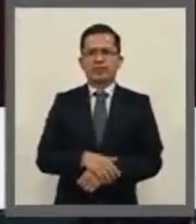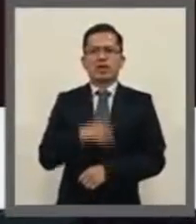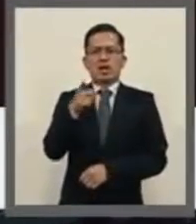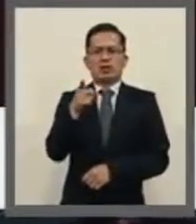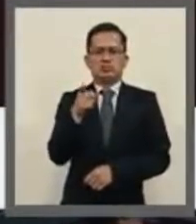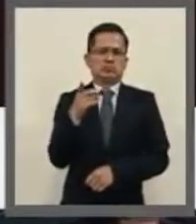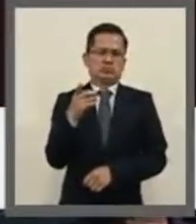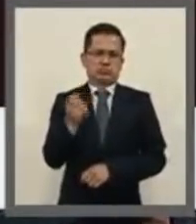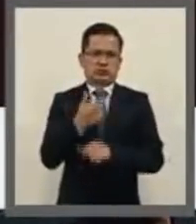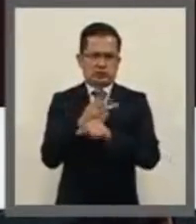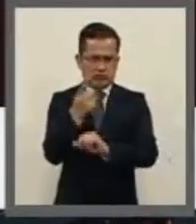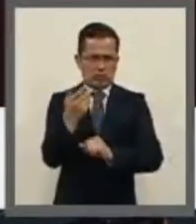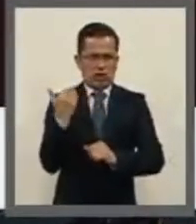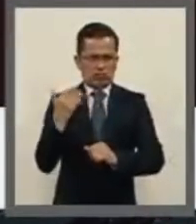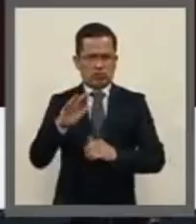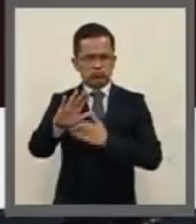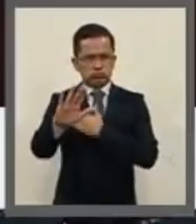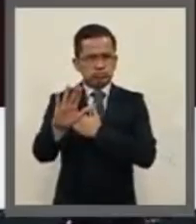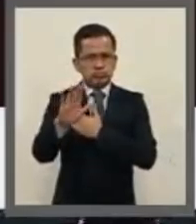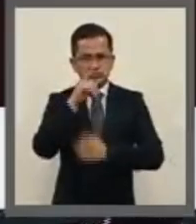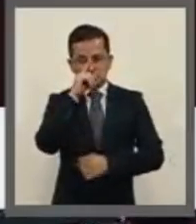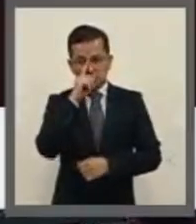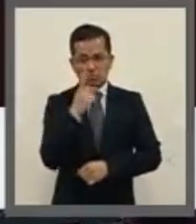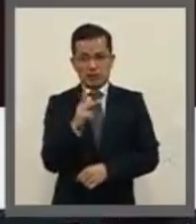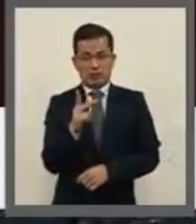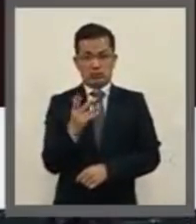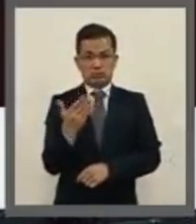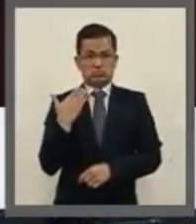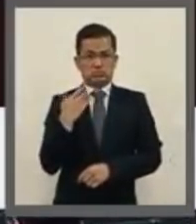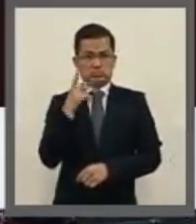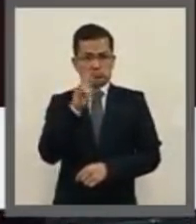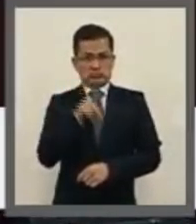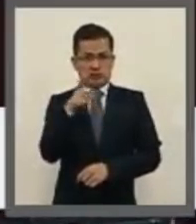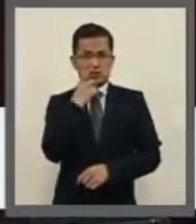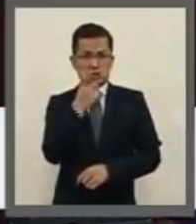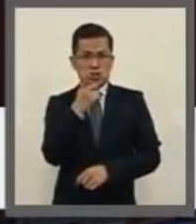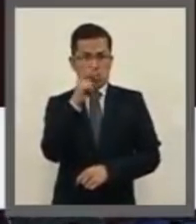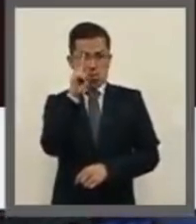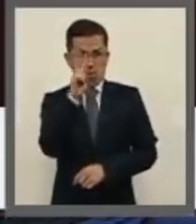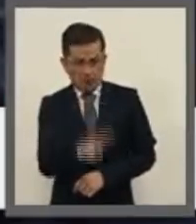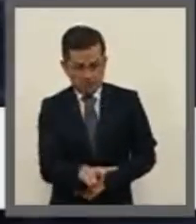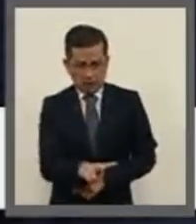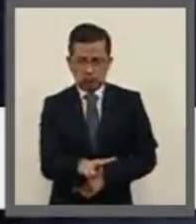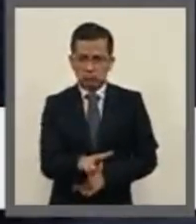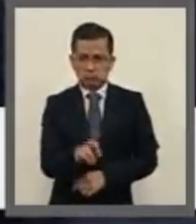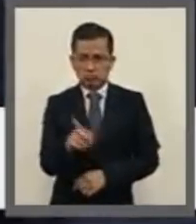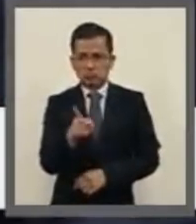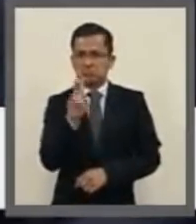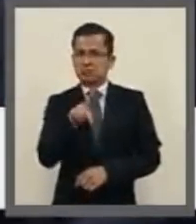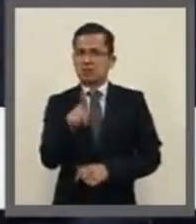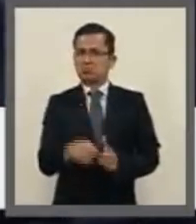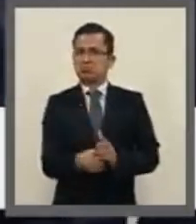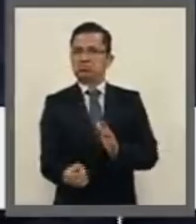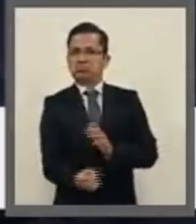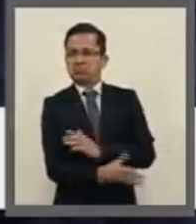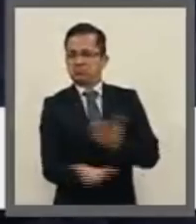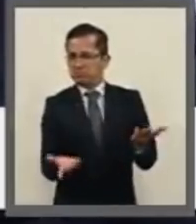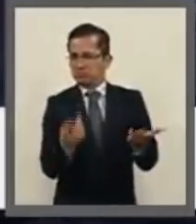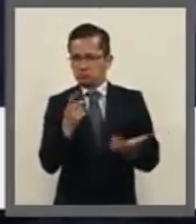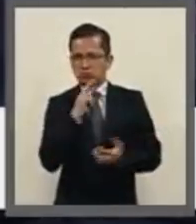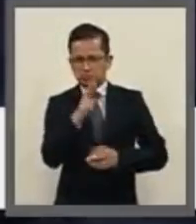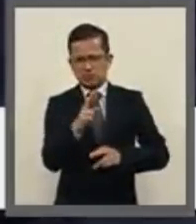Usted así, sí, así desarrolló es. Y ha estado faltando a la verdad en sus respuestas. Yo le pido que